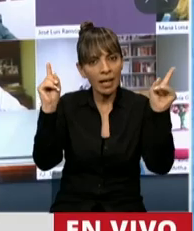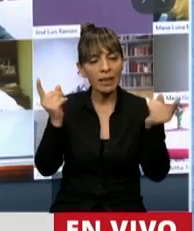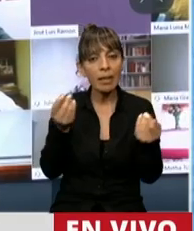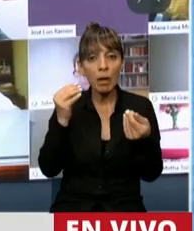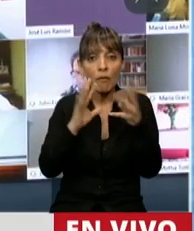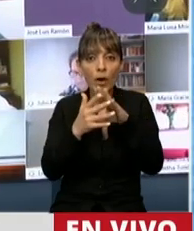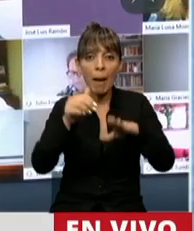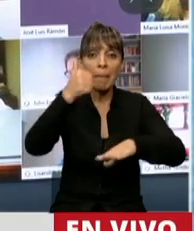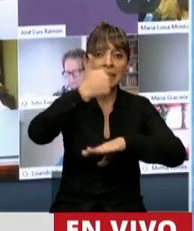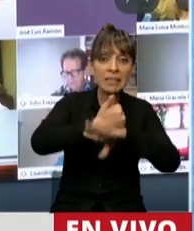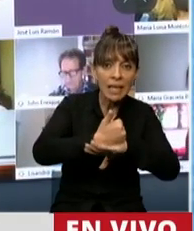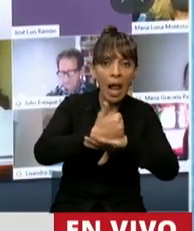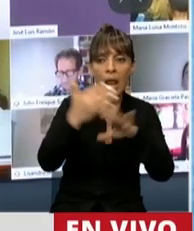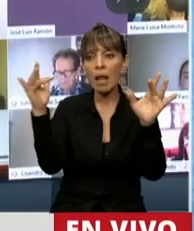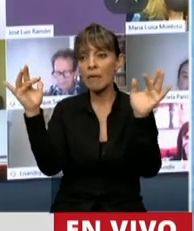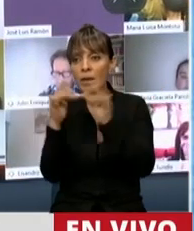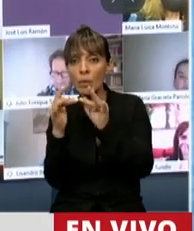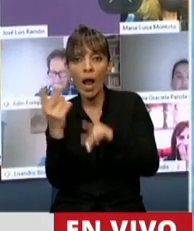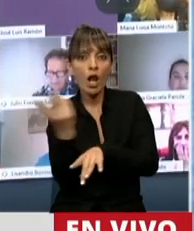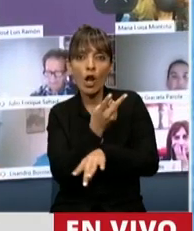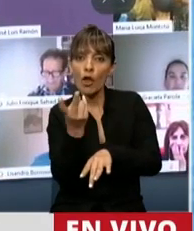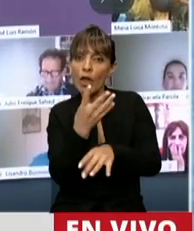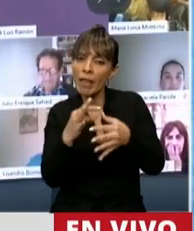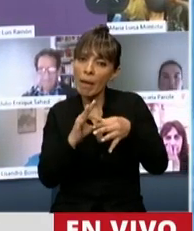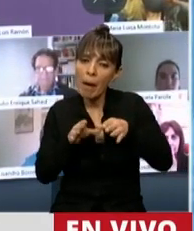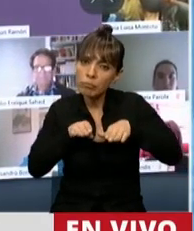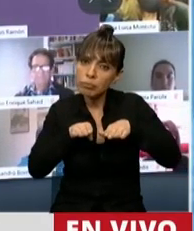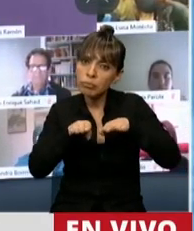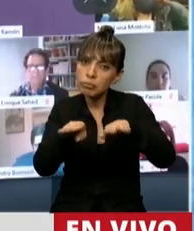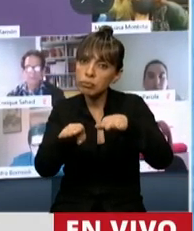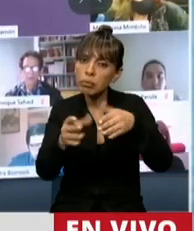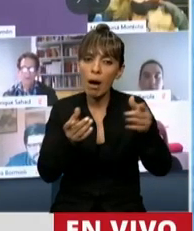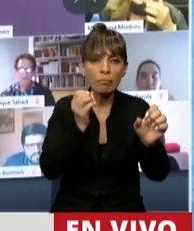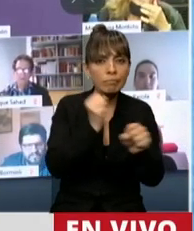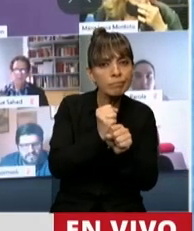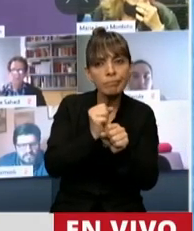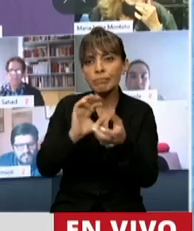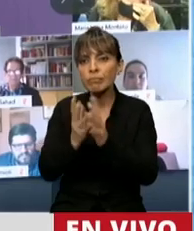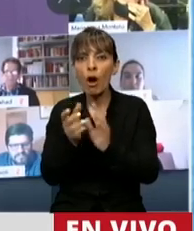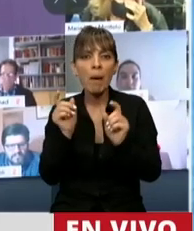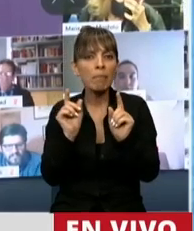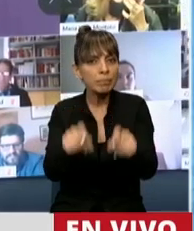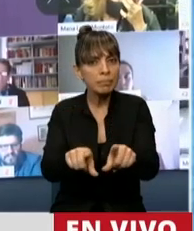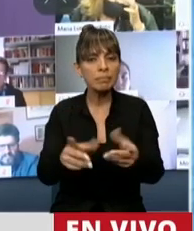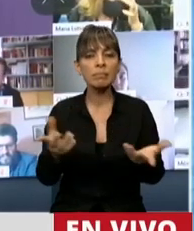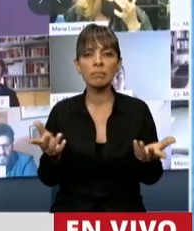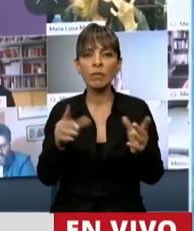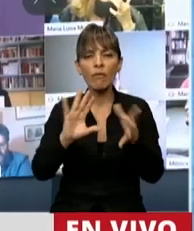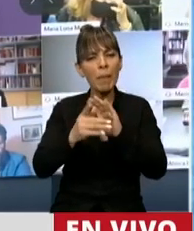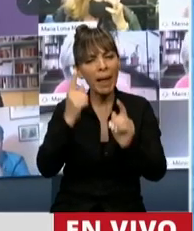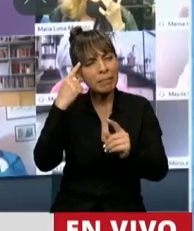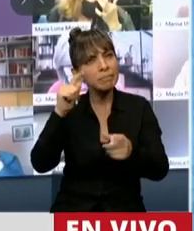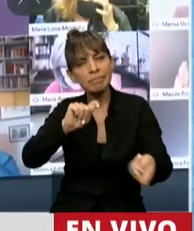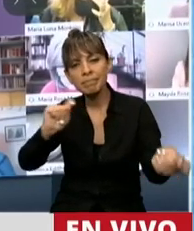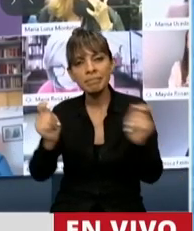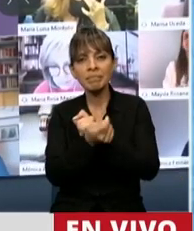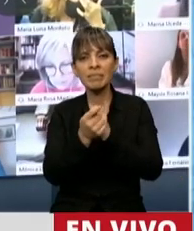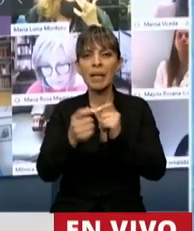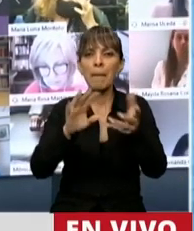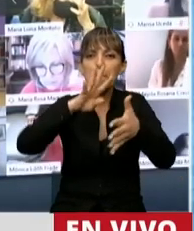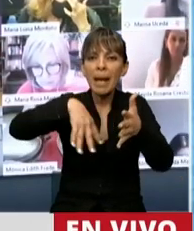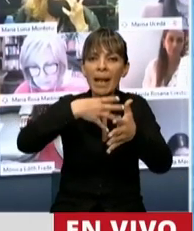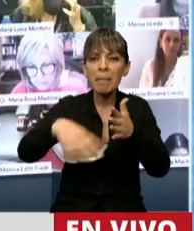presencial y lo virtual se deben fusionar, lo que conlleva repensar una iniciativa con un cambio profundo en los diferentes aspectos de